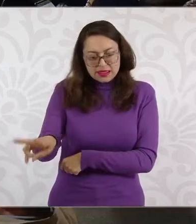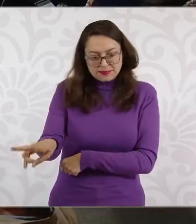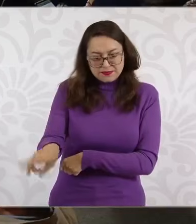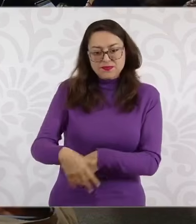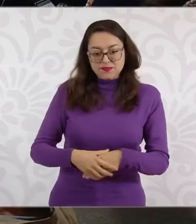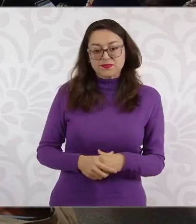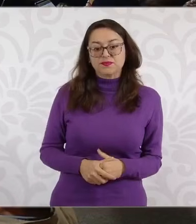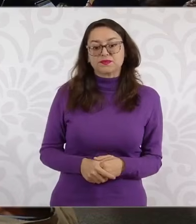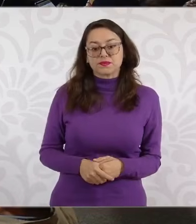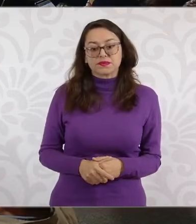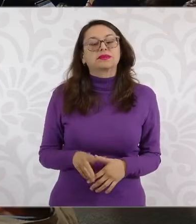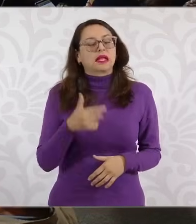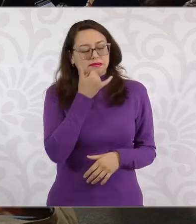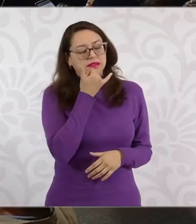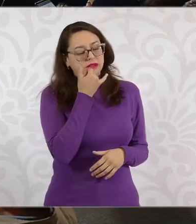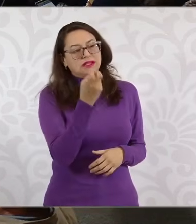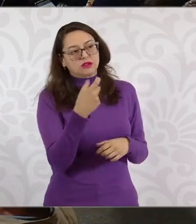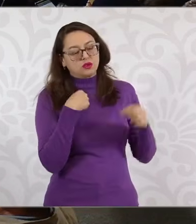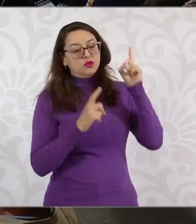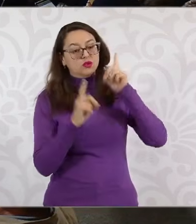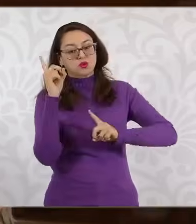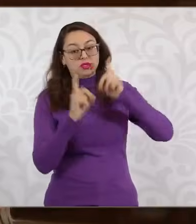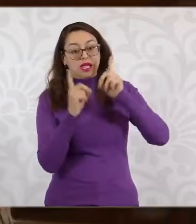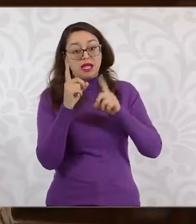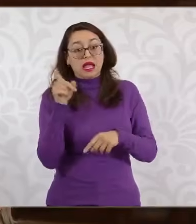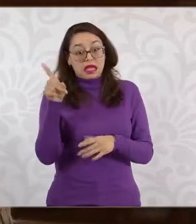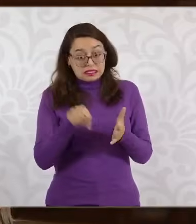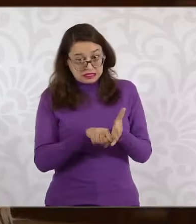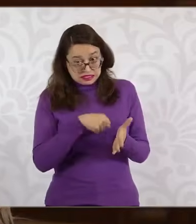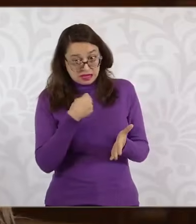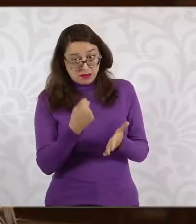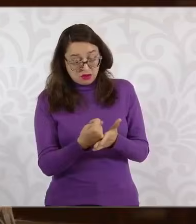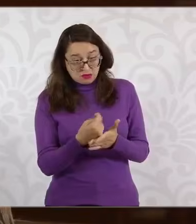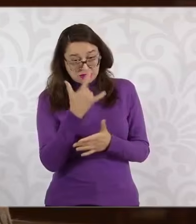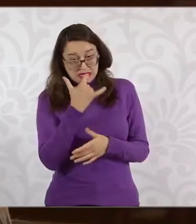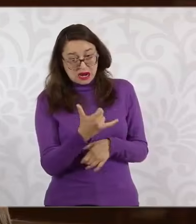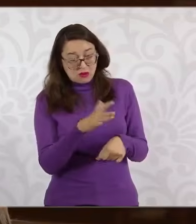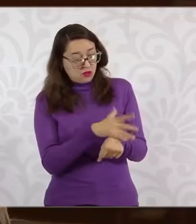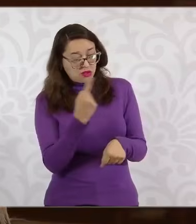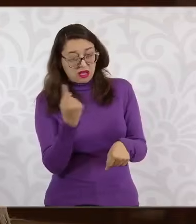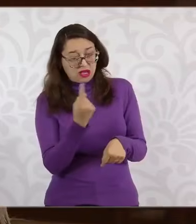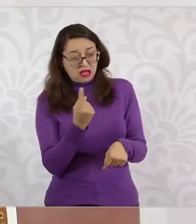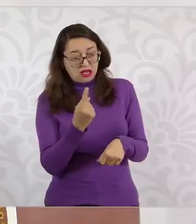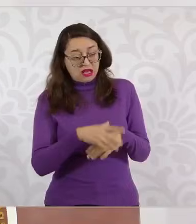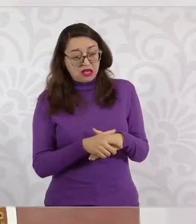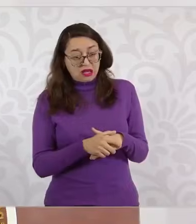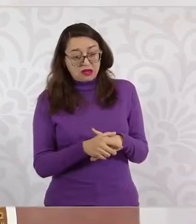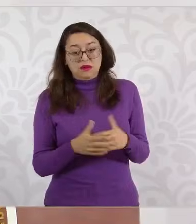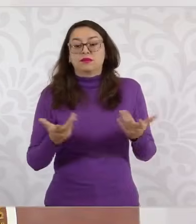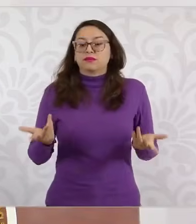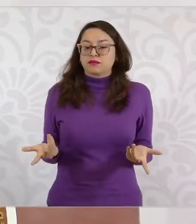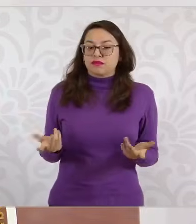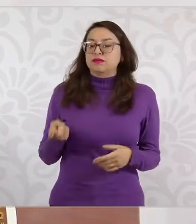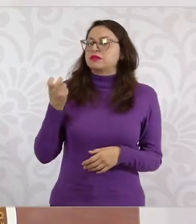ok. Sí, me había quedado con la duda y porque mencionaba usted que el otro, el de Tamaulipas, es cuestionable. ¿Por qué es cuestionable? Bueno, ya